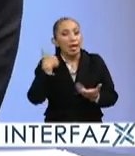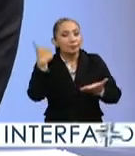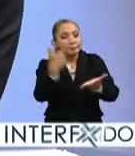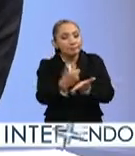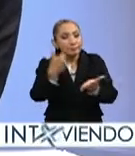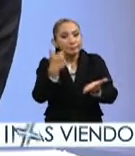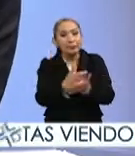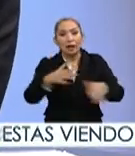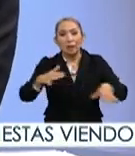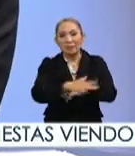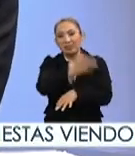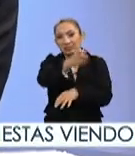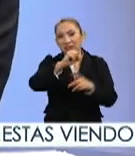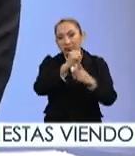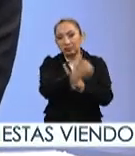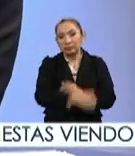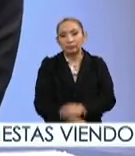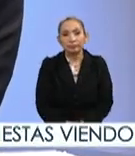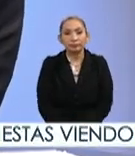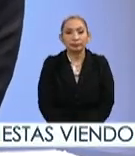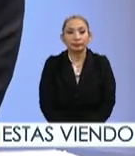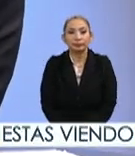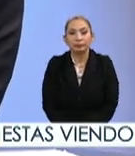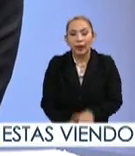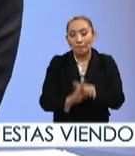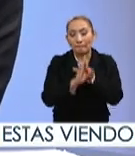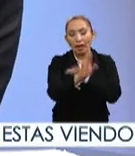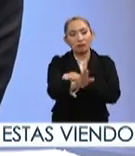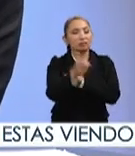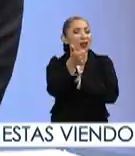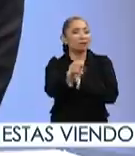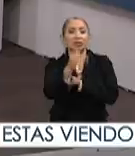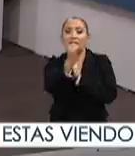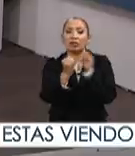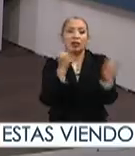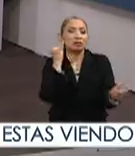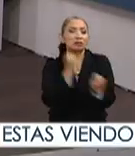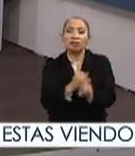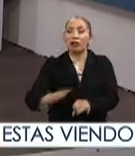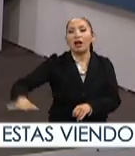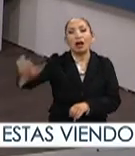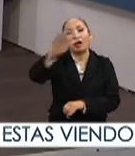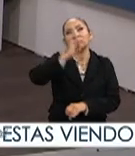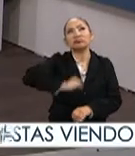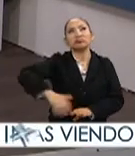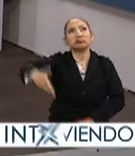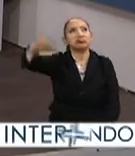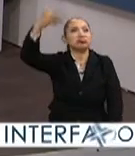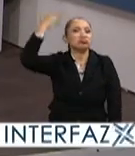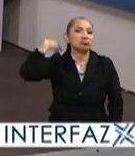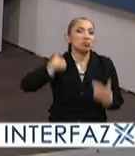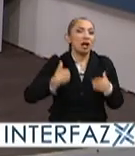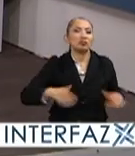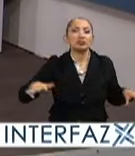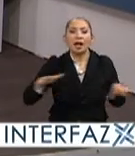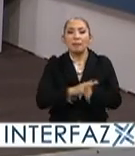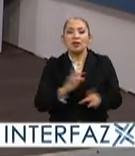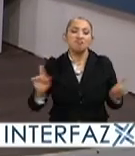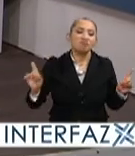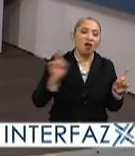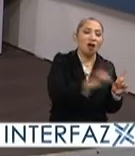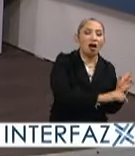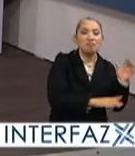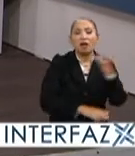poder revertir estas circunstancias? La migración es un fenómeno internacional que lleva siglos.